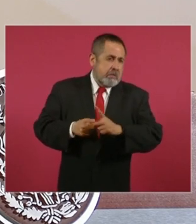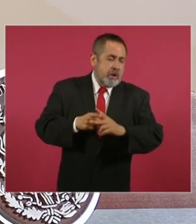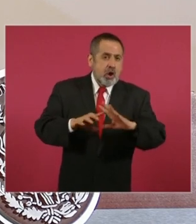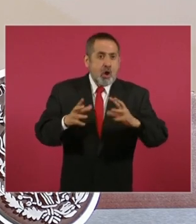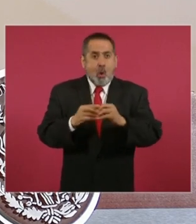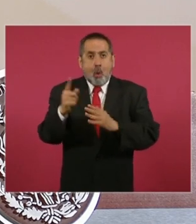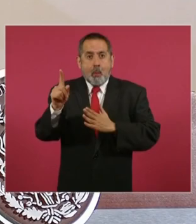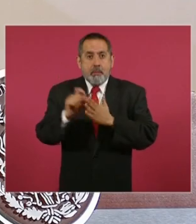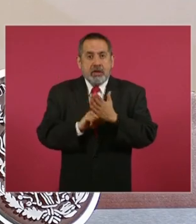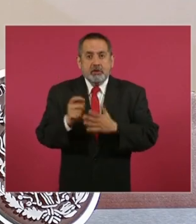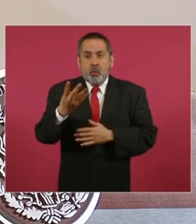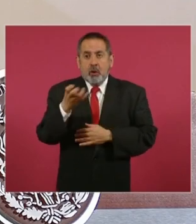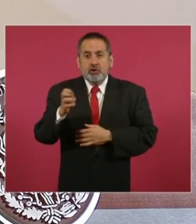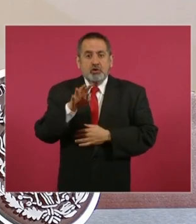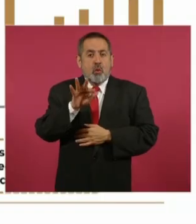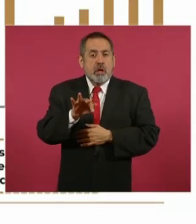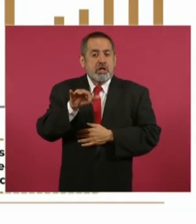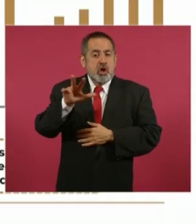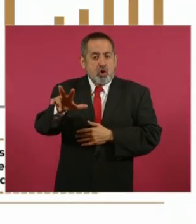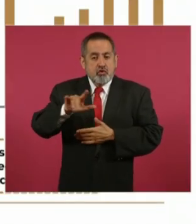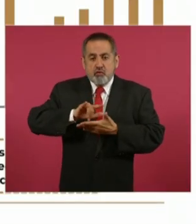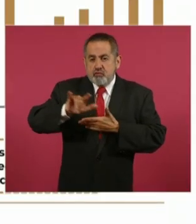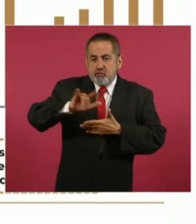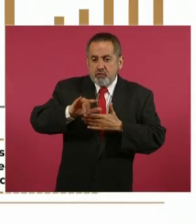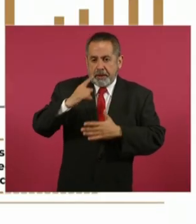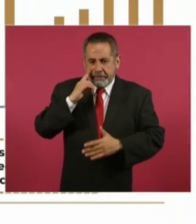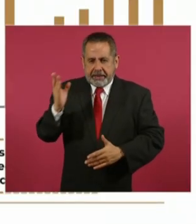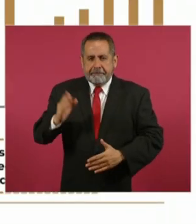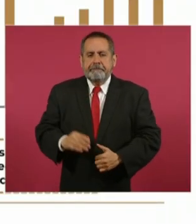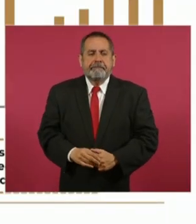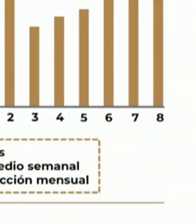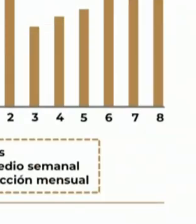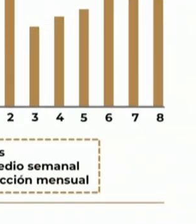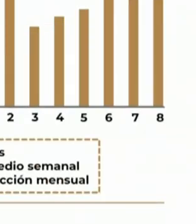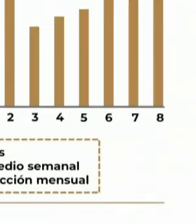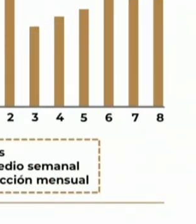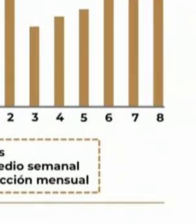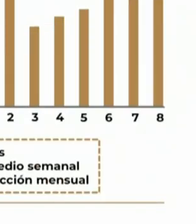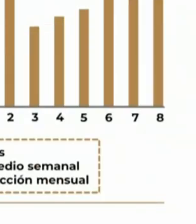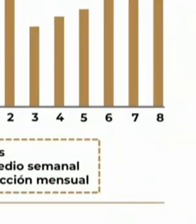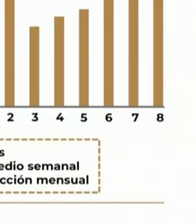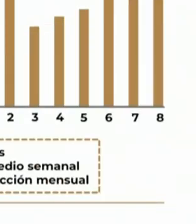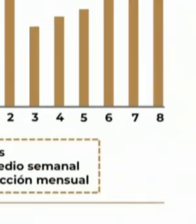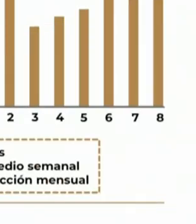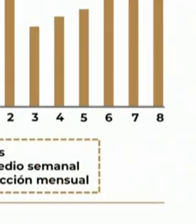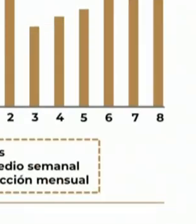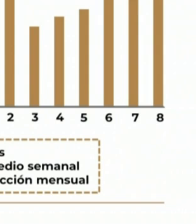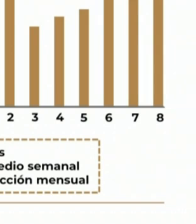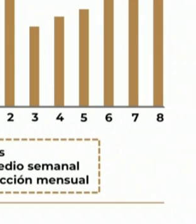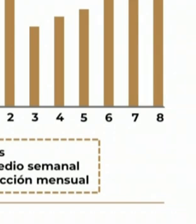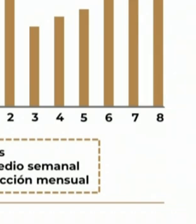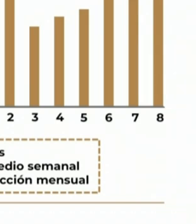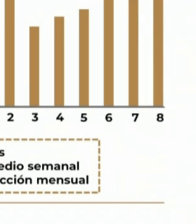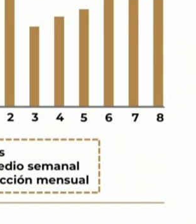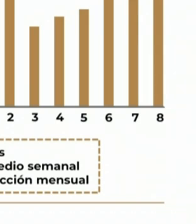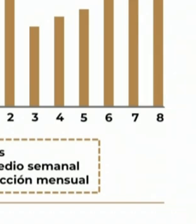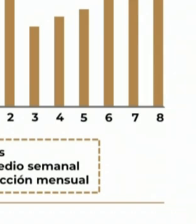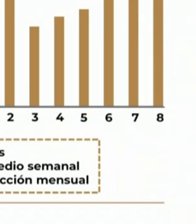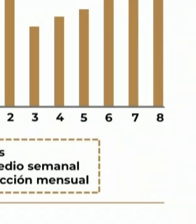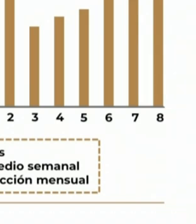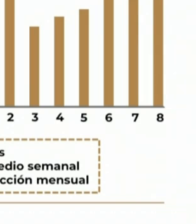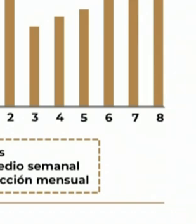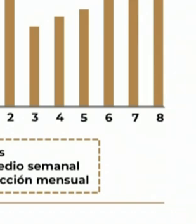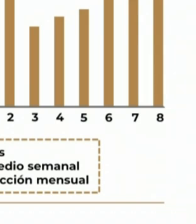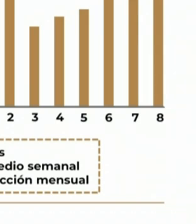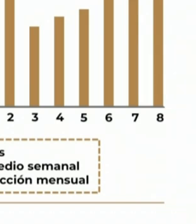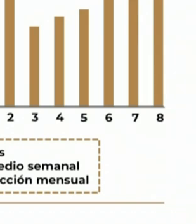de 448. Estas operaciones significan más de 280 horas de vuelo,